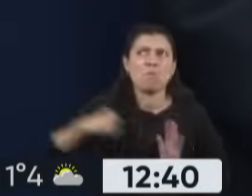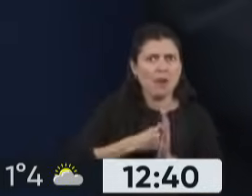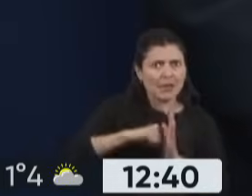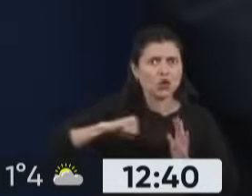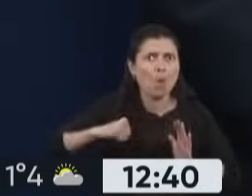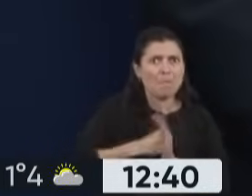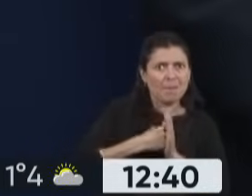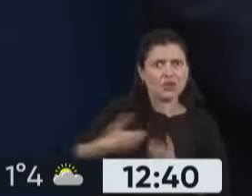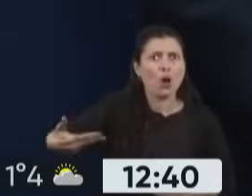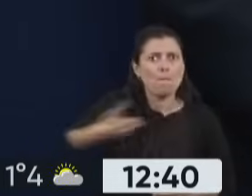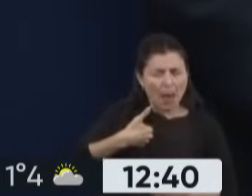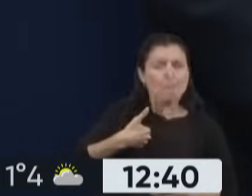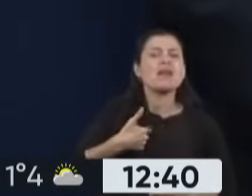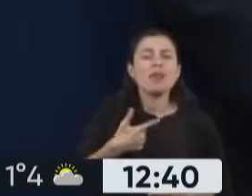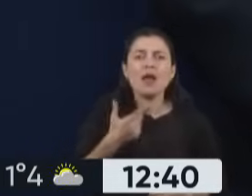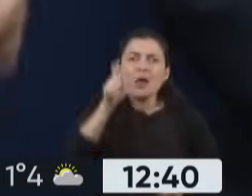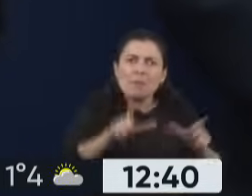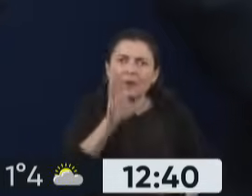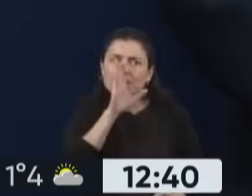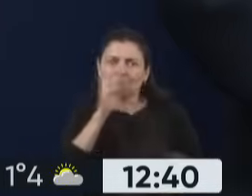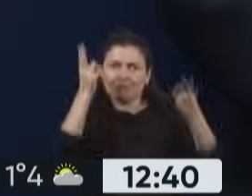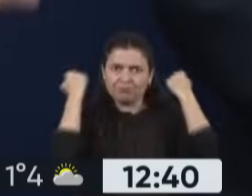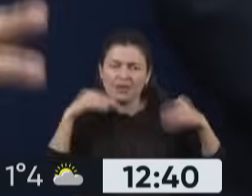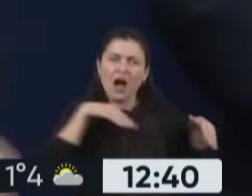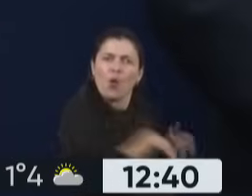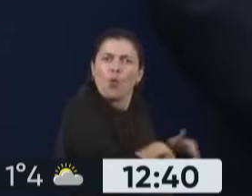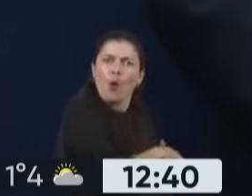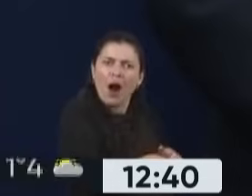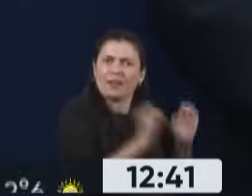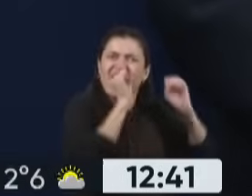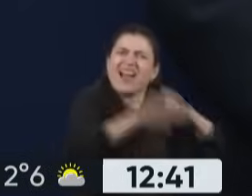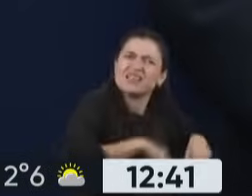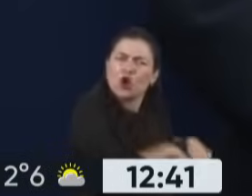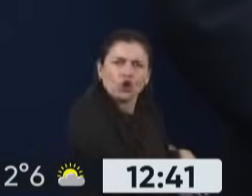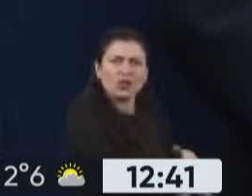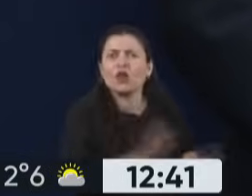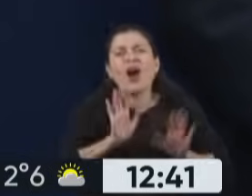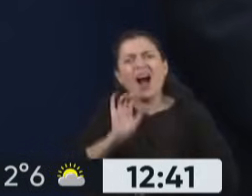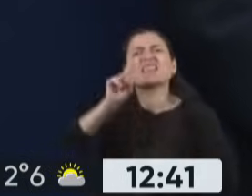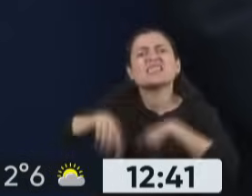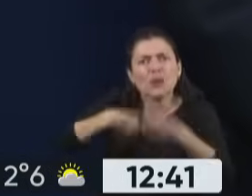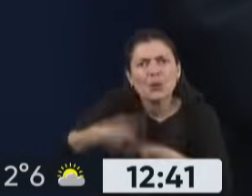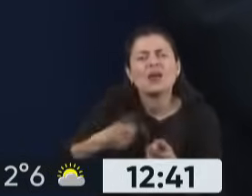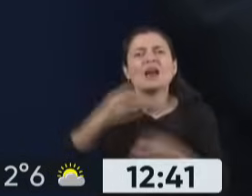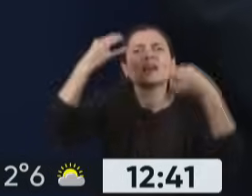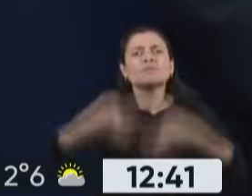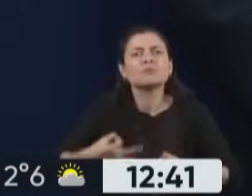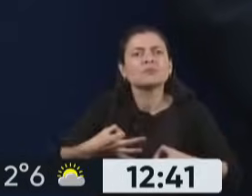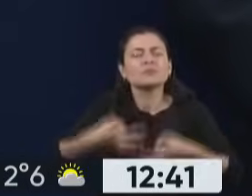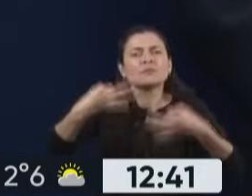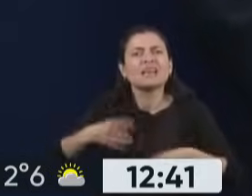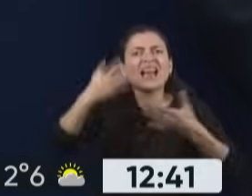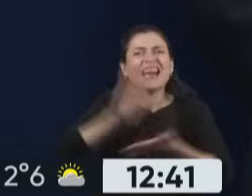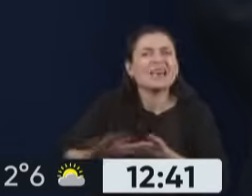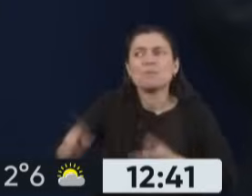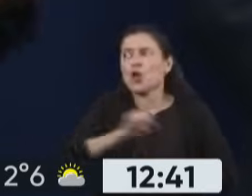el Estado mismo se de alguna manera empujó a la gente a la informalidad. Por eso me pareció pertinente dar